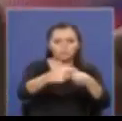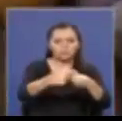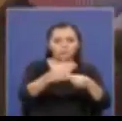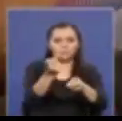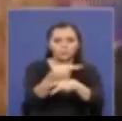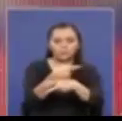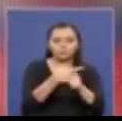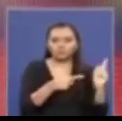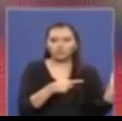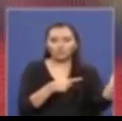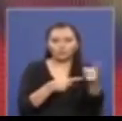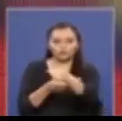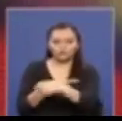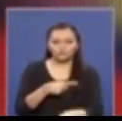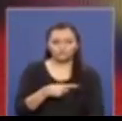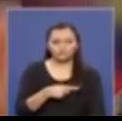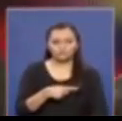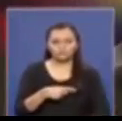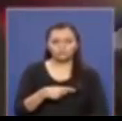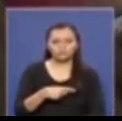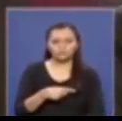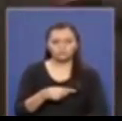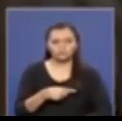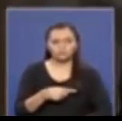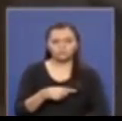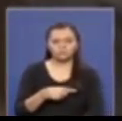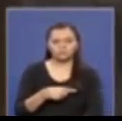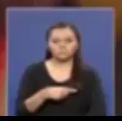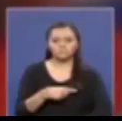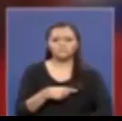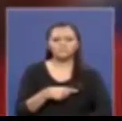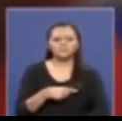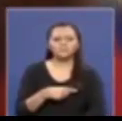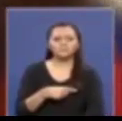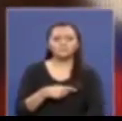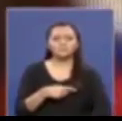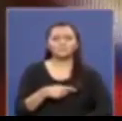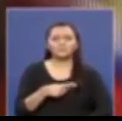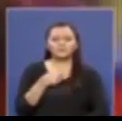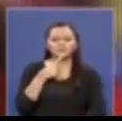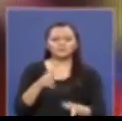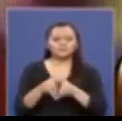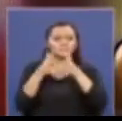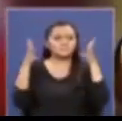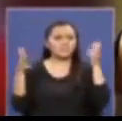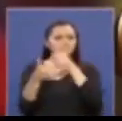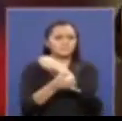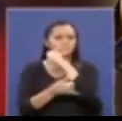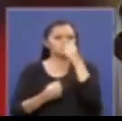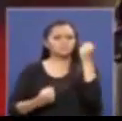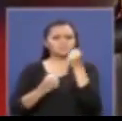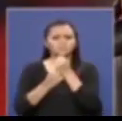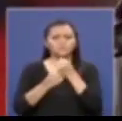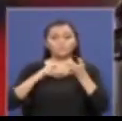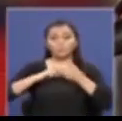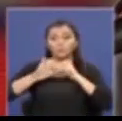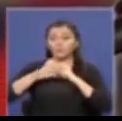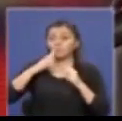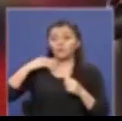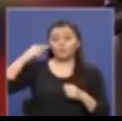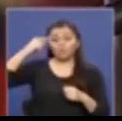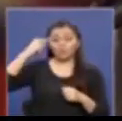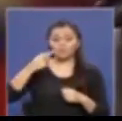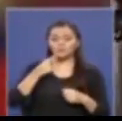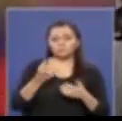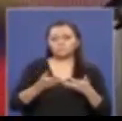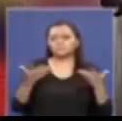sector productivo, pero eso no lo decían. Y después aparecen como los grandes resucitadores del país. Ay, el problema de Correa es que no